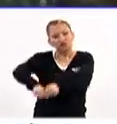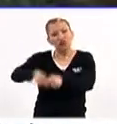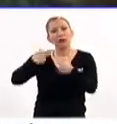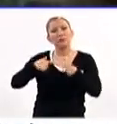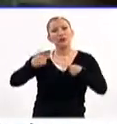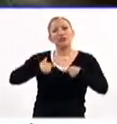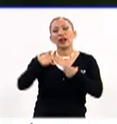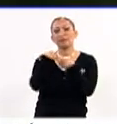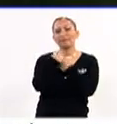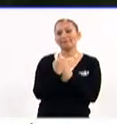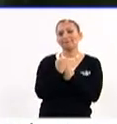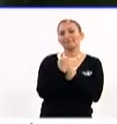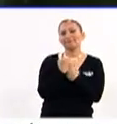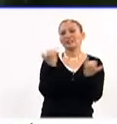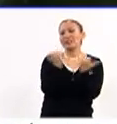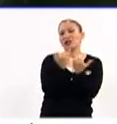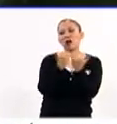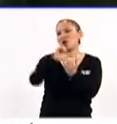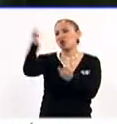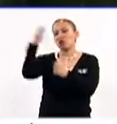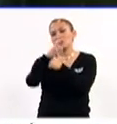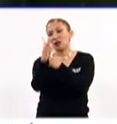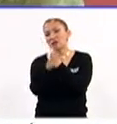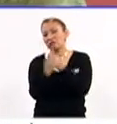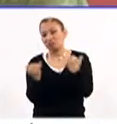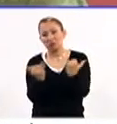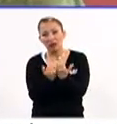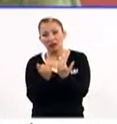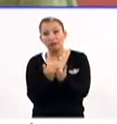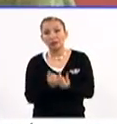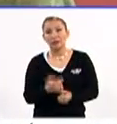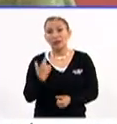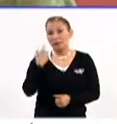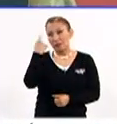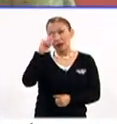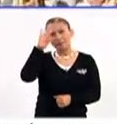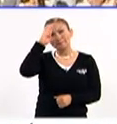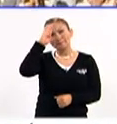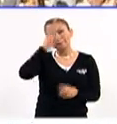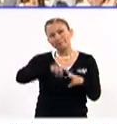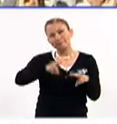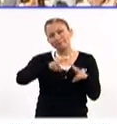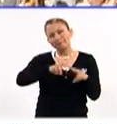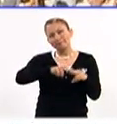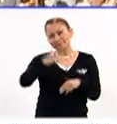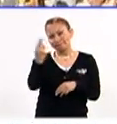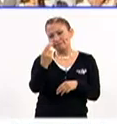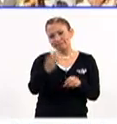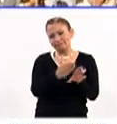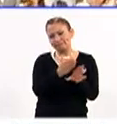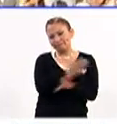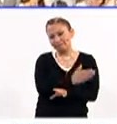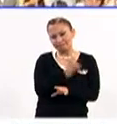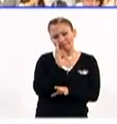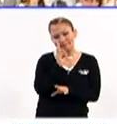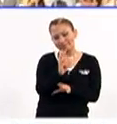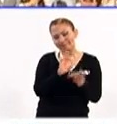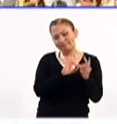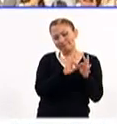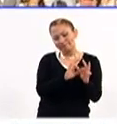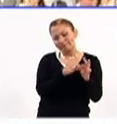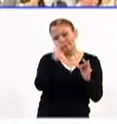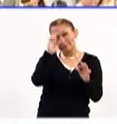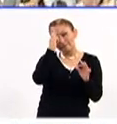y conquistados, igual que en otras naciones. Para reflexionar, es necesario que tomemos de la mano